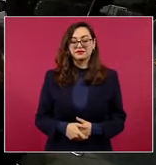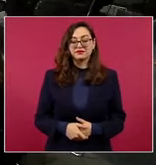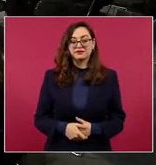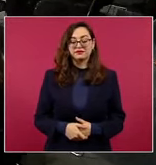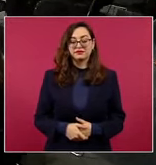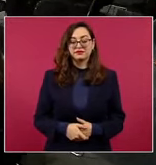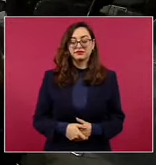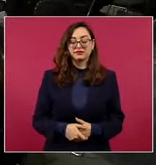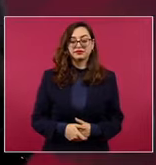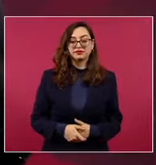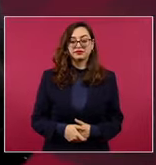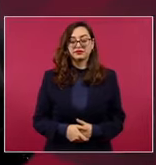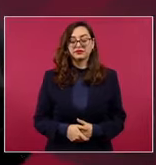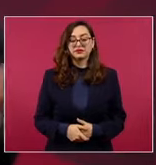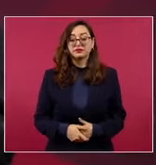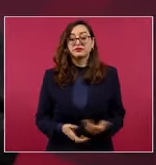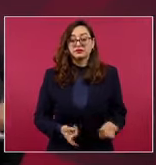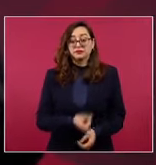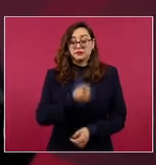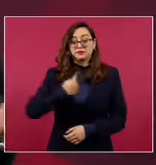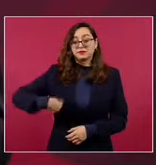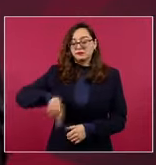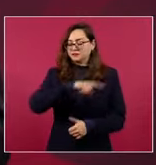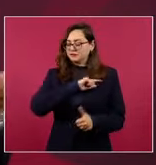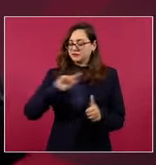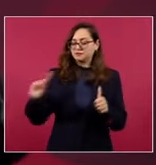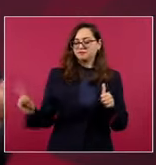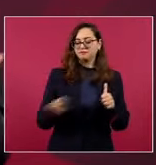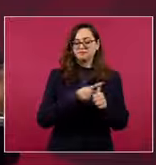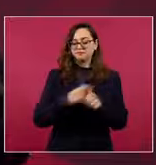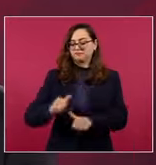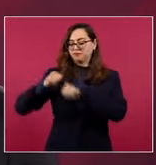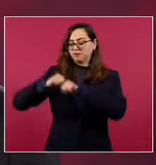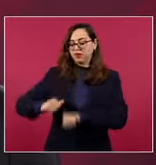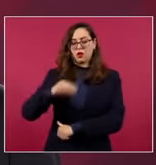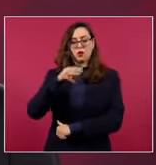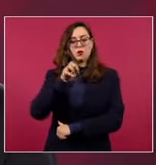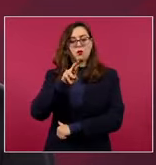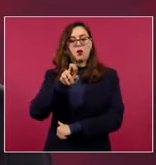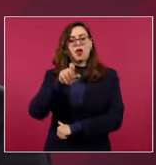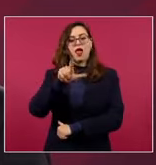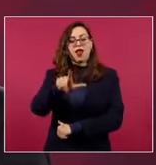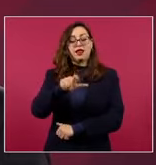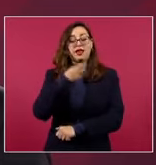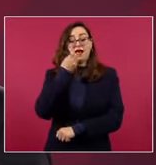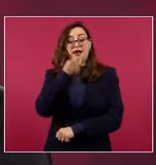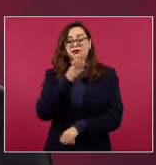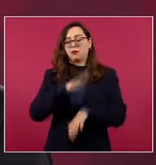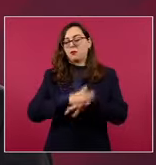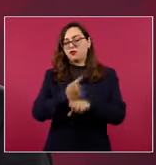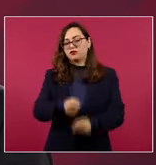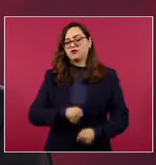si tenemos autoridad moral, vamos a tener autoridad política.